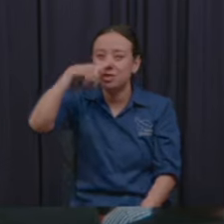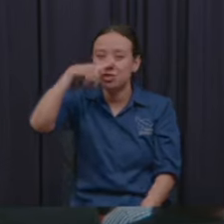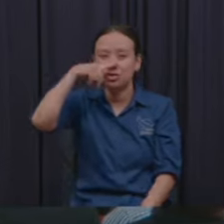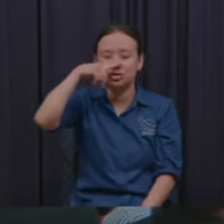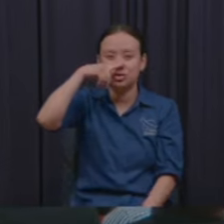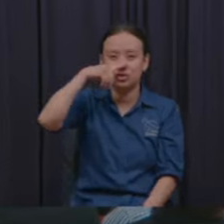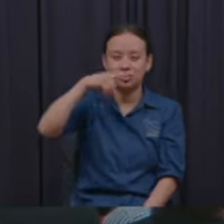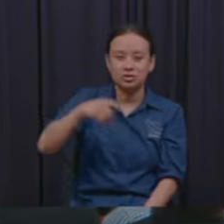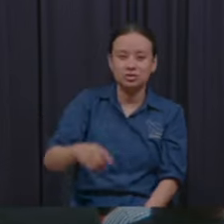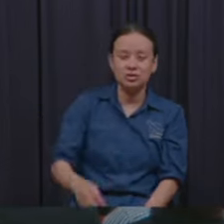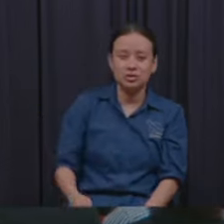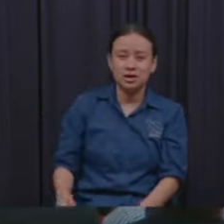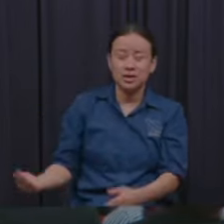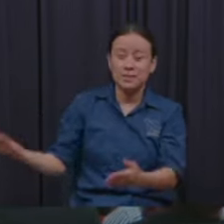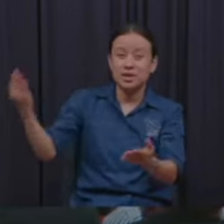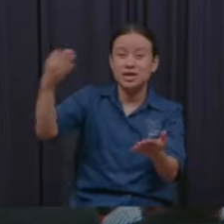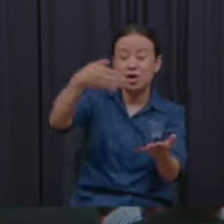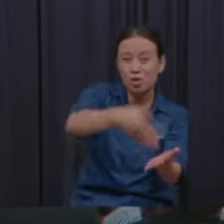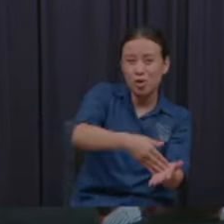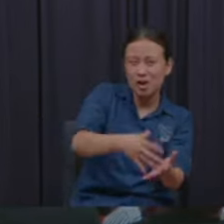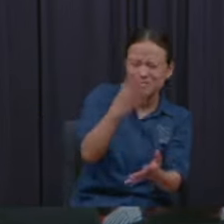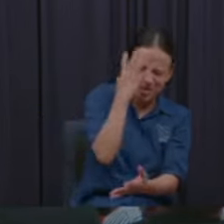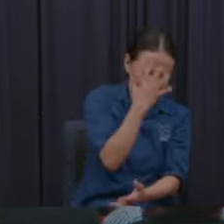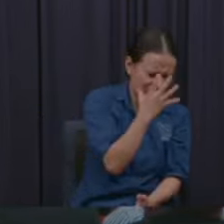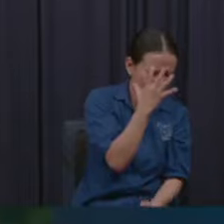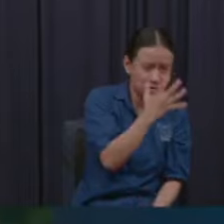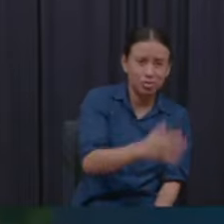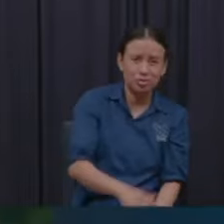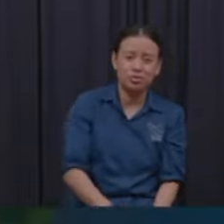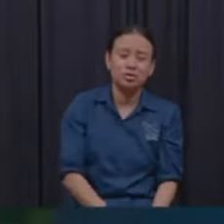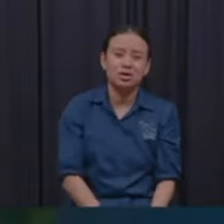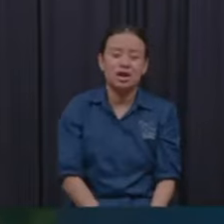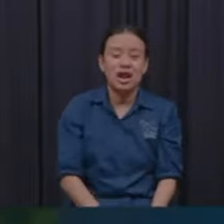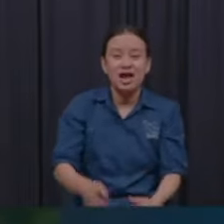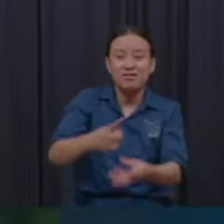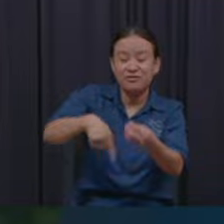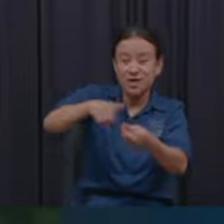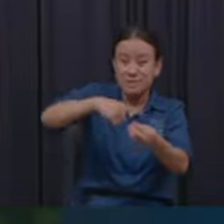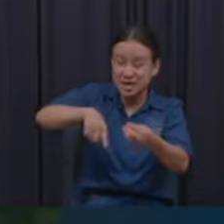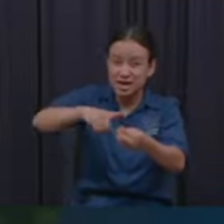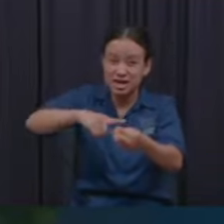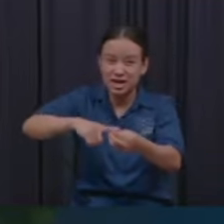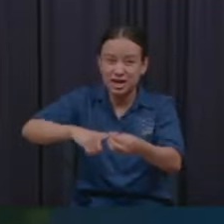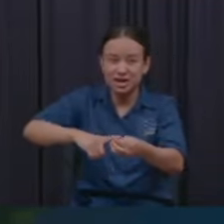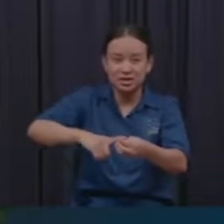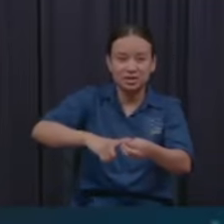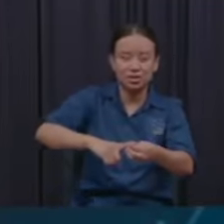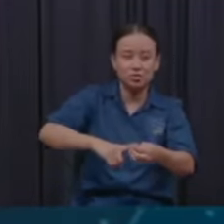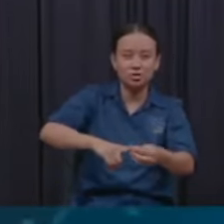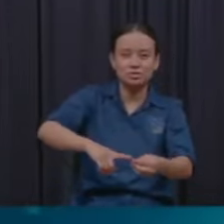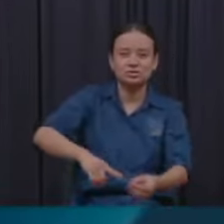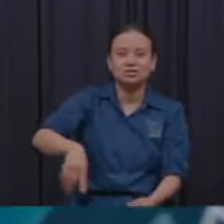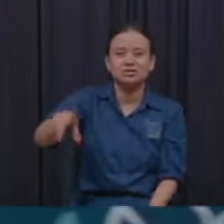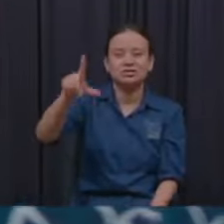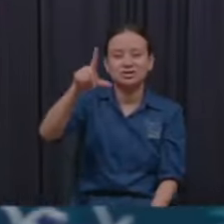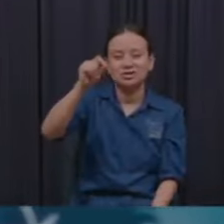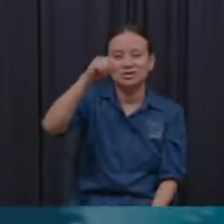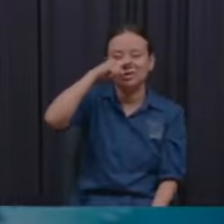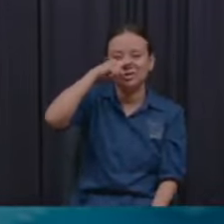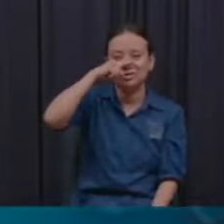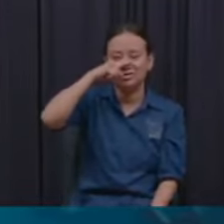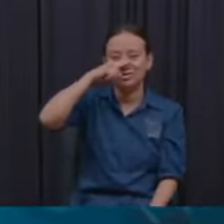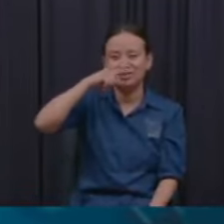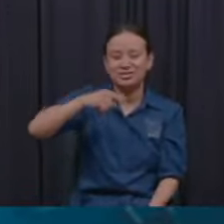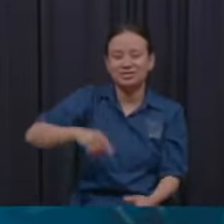el ambiente que había en la ciudad absorbió la casa de Lot. No en vano el Señor da